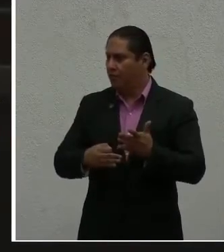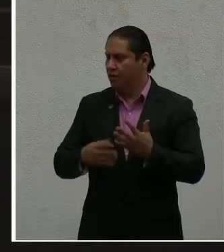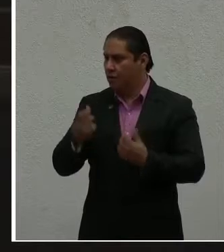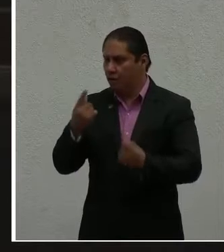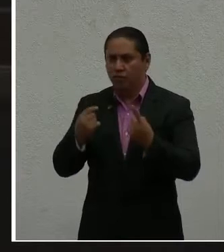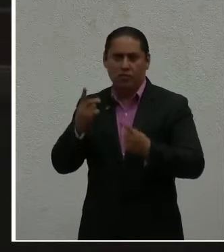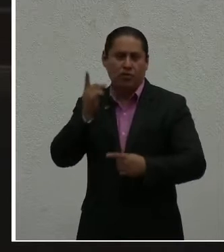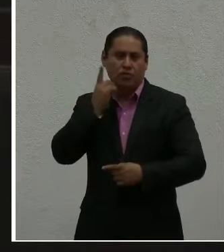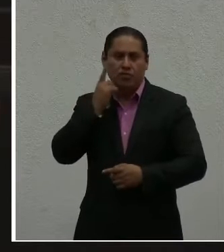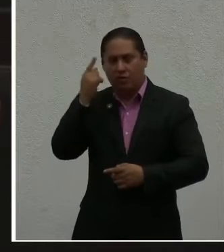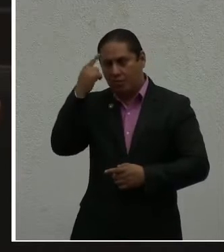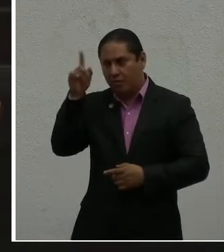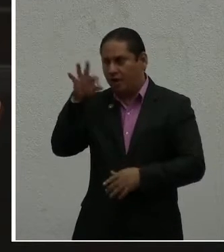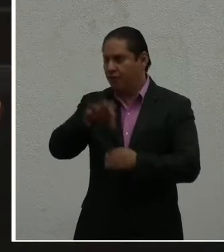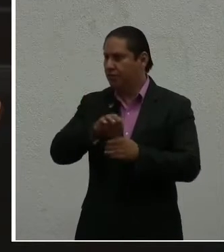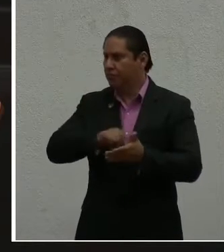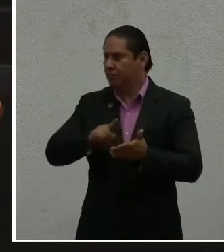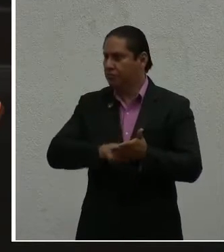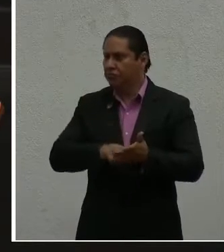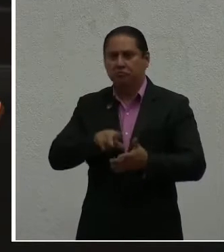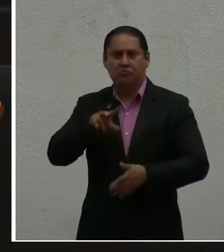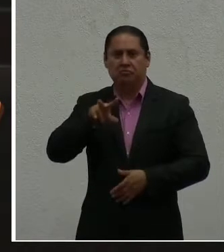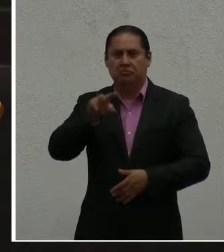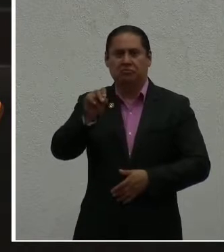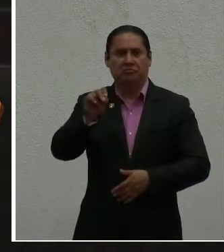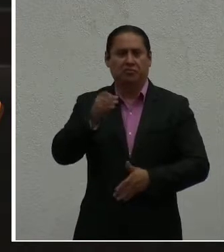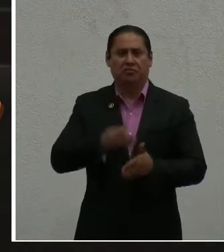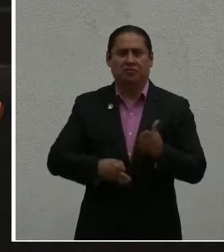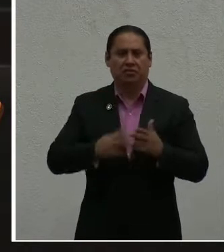algún legislador por emitir su voto.